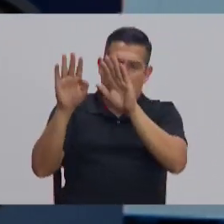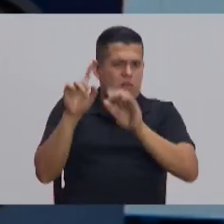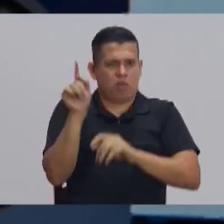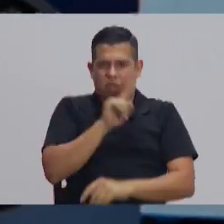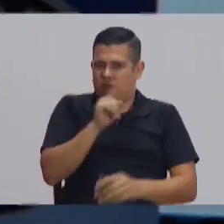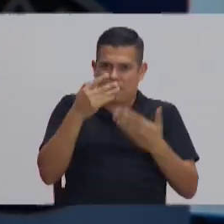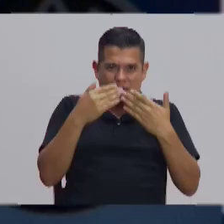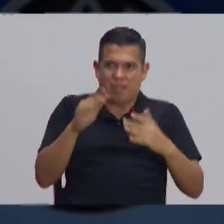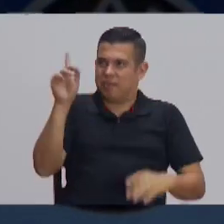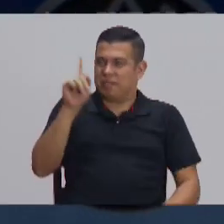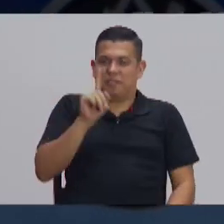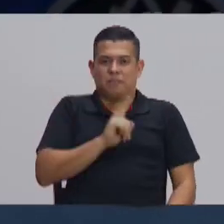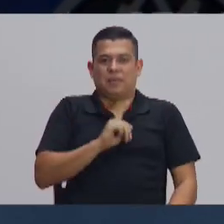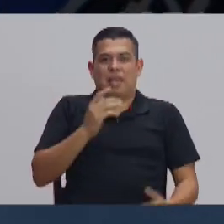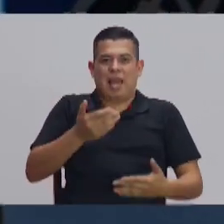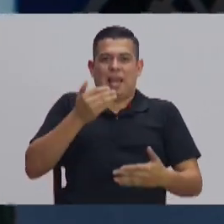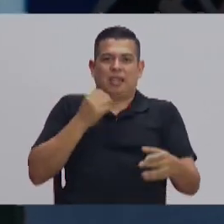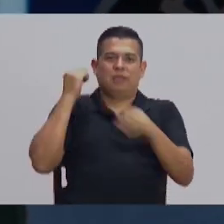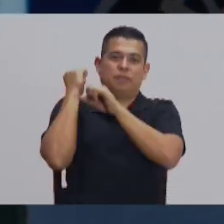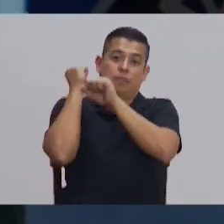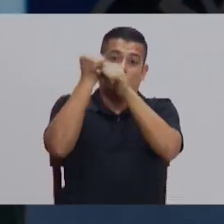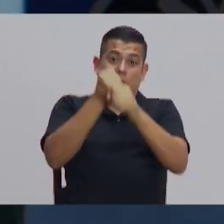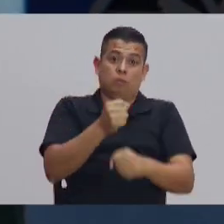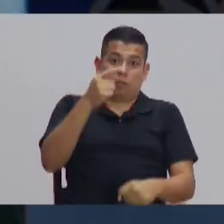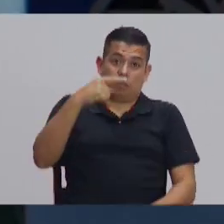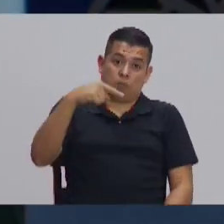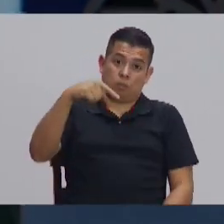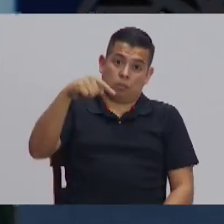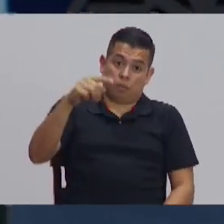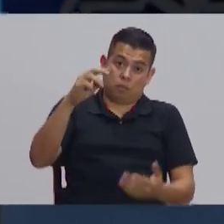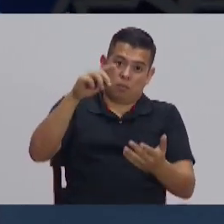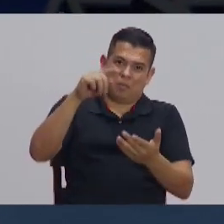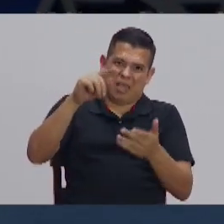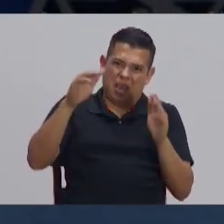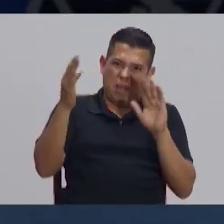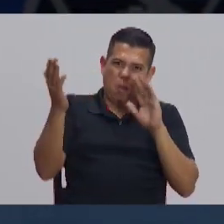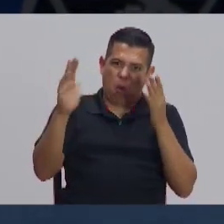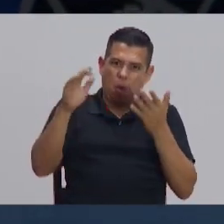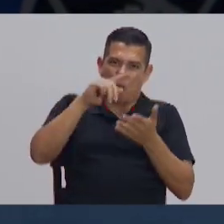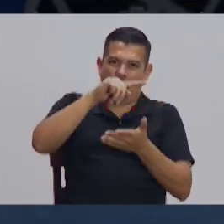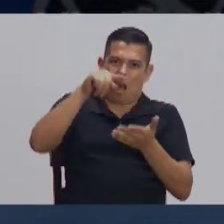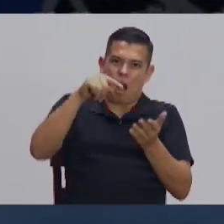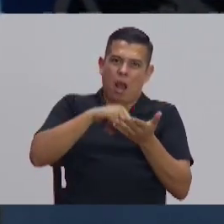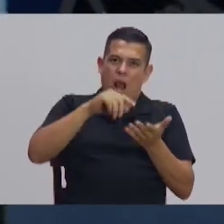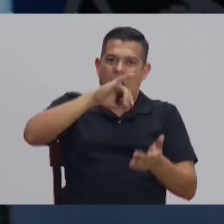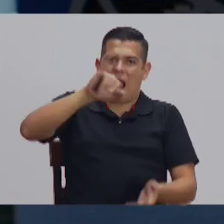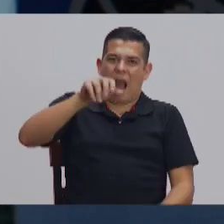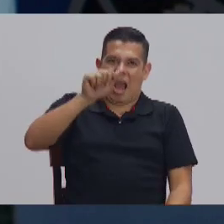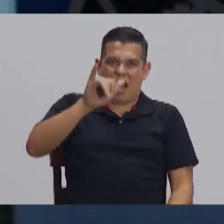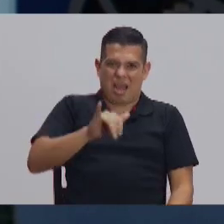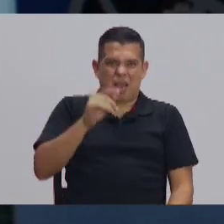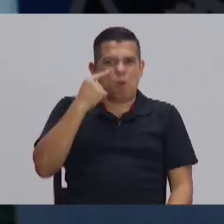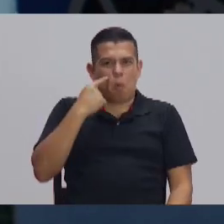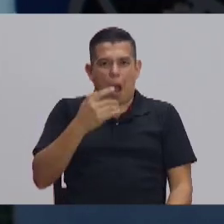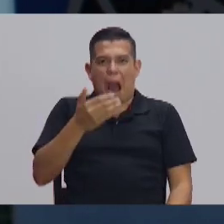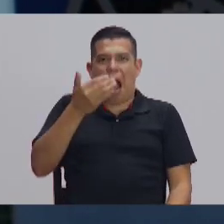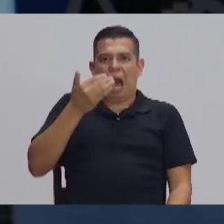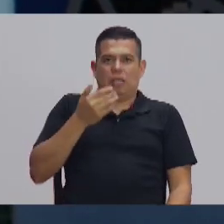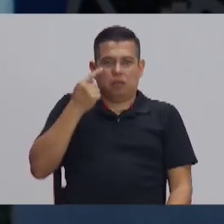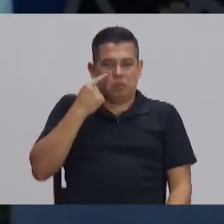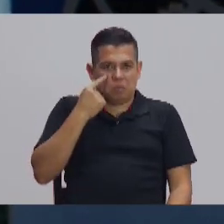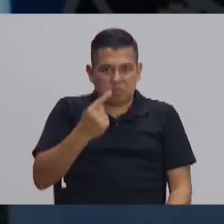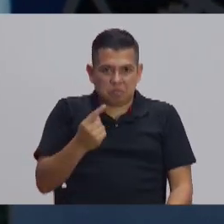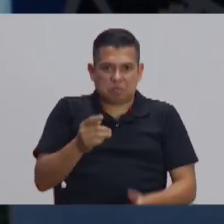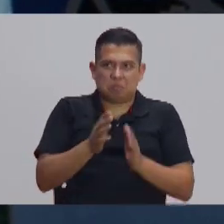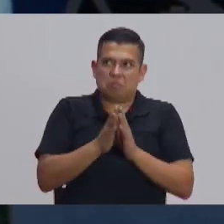porque antes de la conquista antes de irte a hai ni siquiera te tomaste el tiempo de ir a ver cómo era dice el